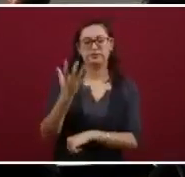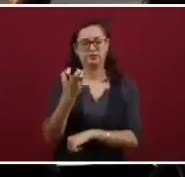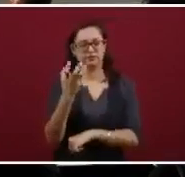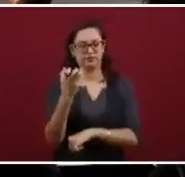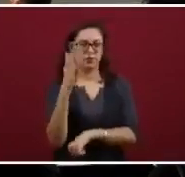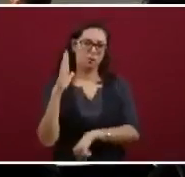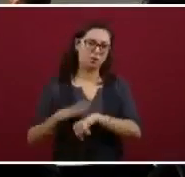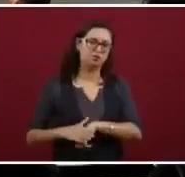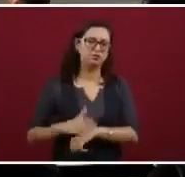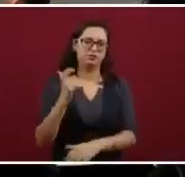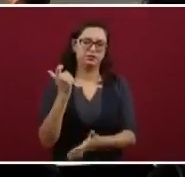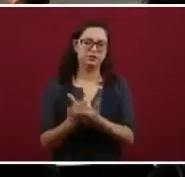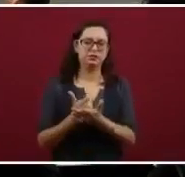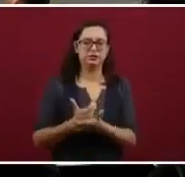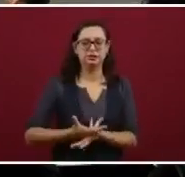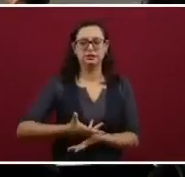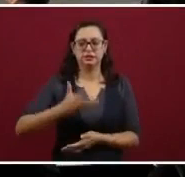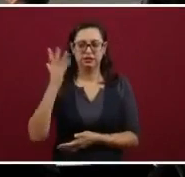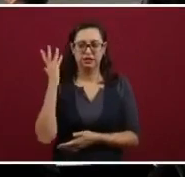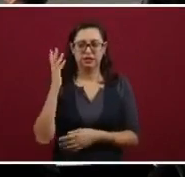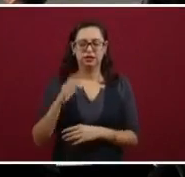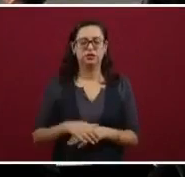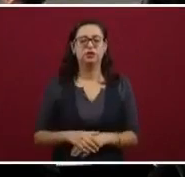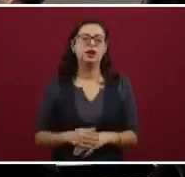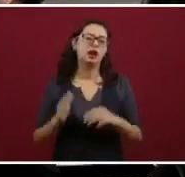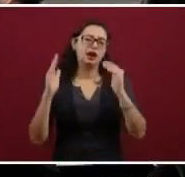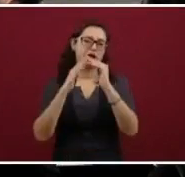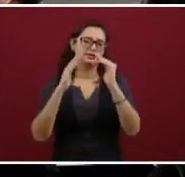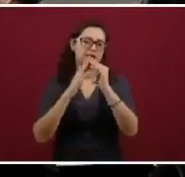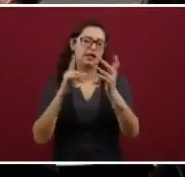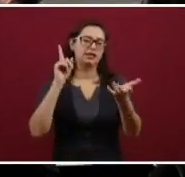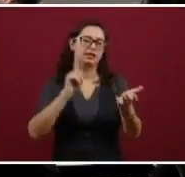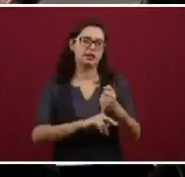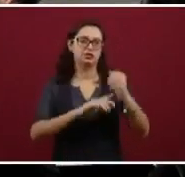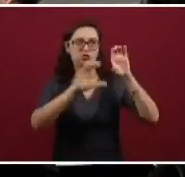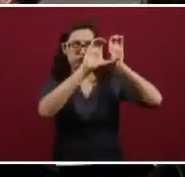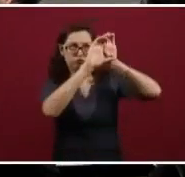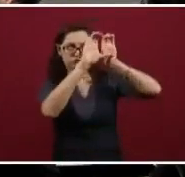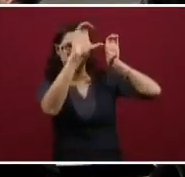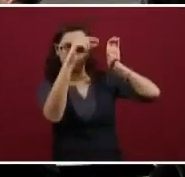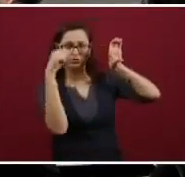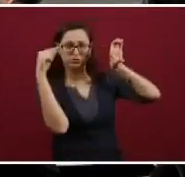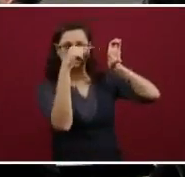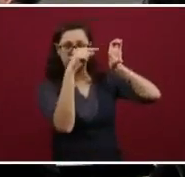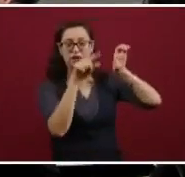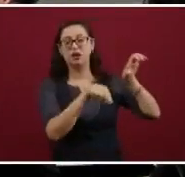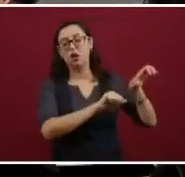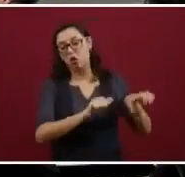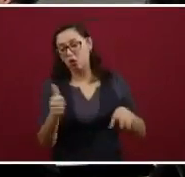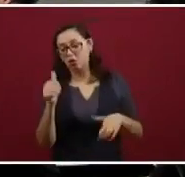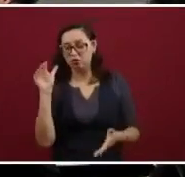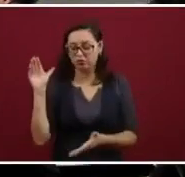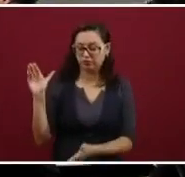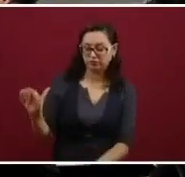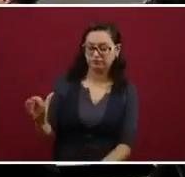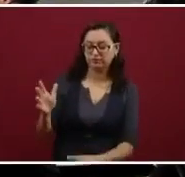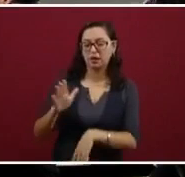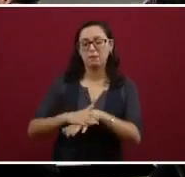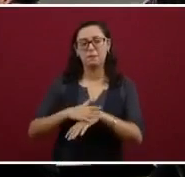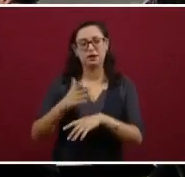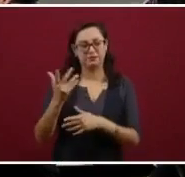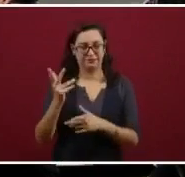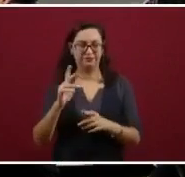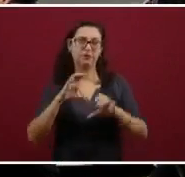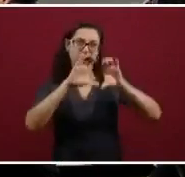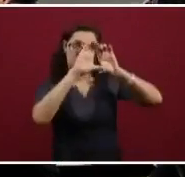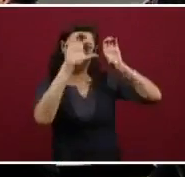5 pesos 82 centavos por cada litro, y esto es para los tanques estacionarios, mientras que para tanques estacionarios por litro el precio más económico lo